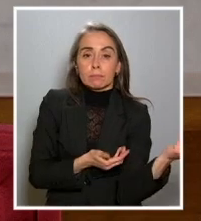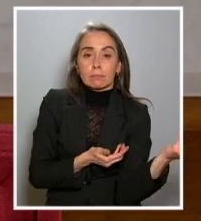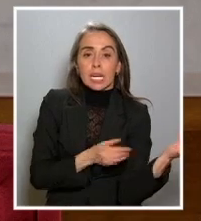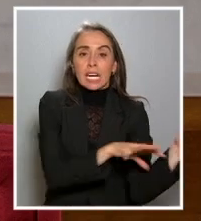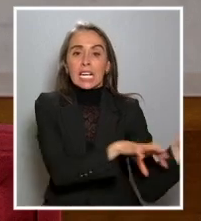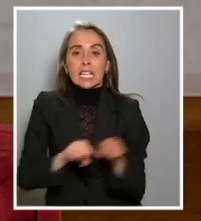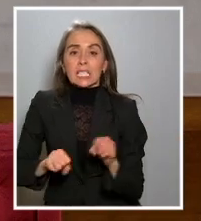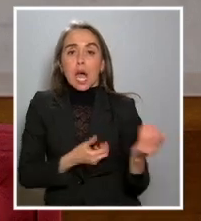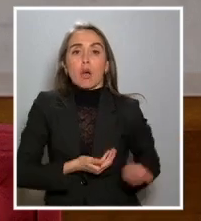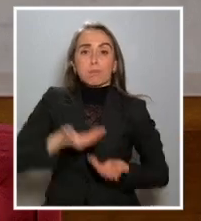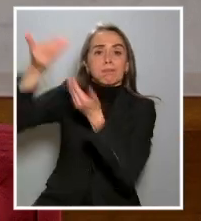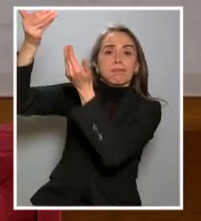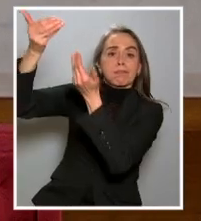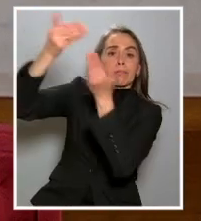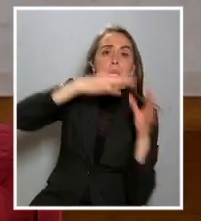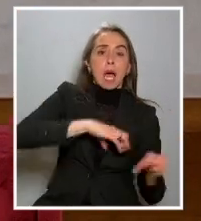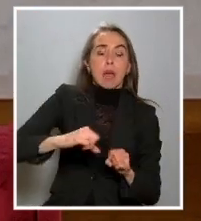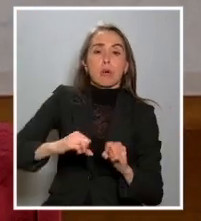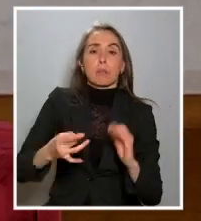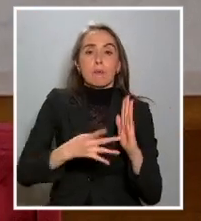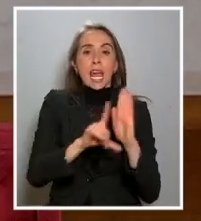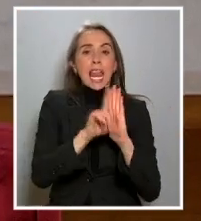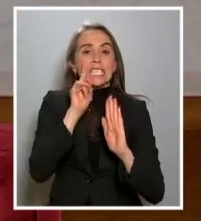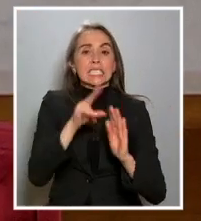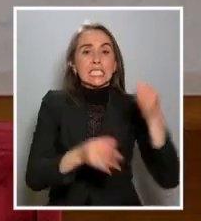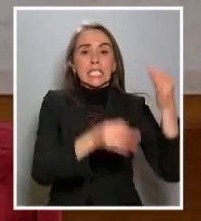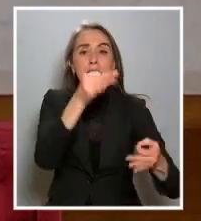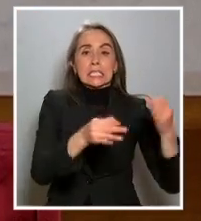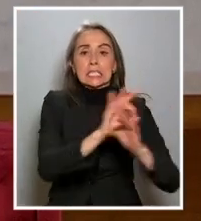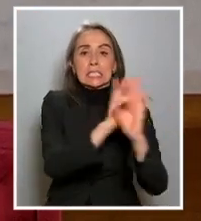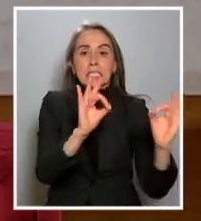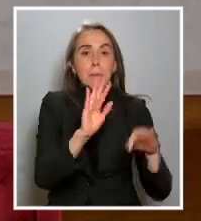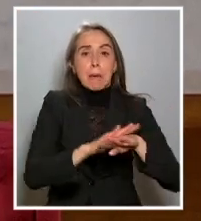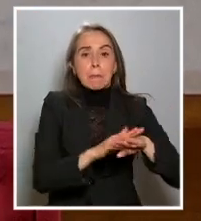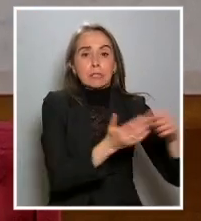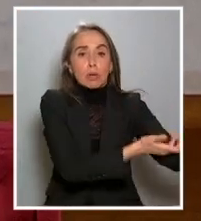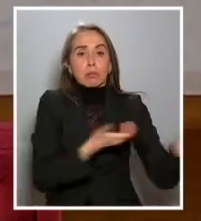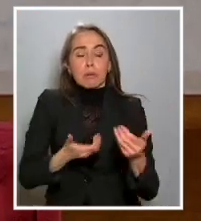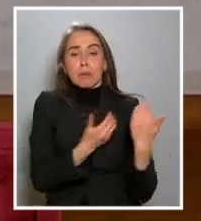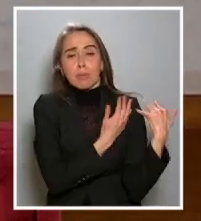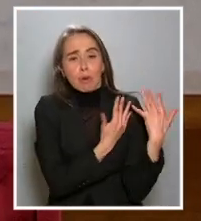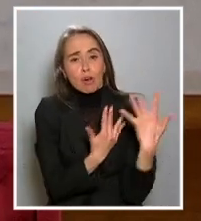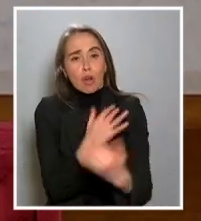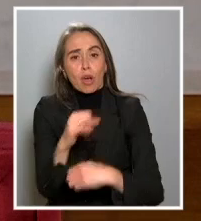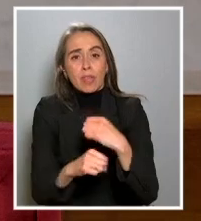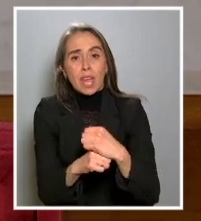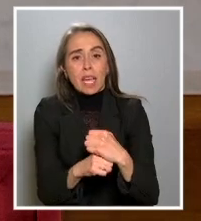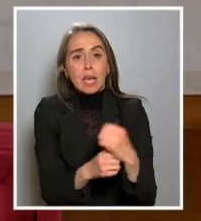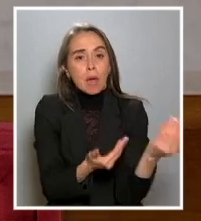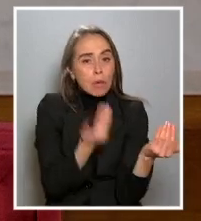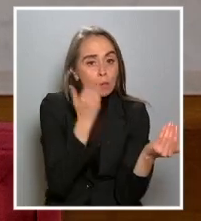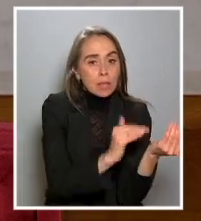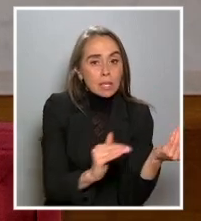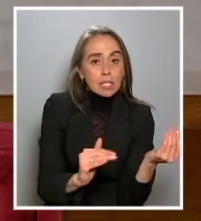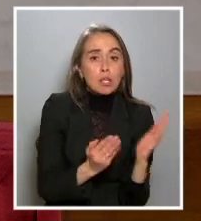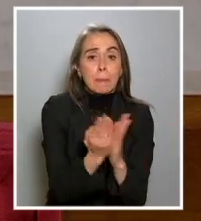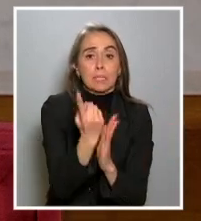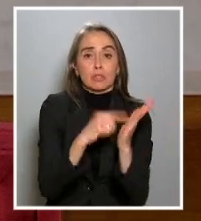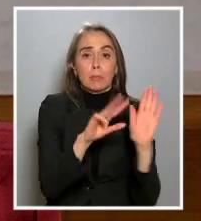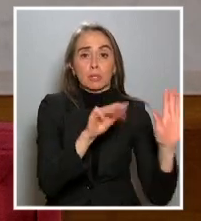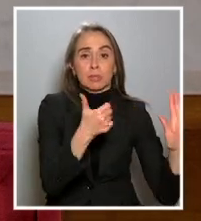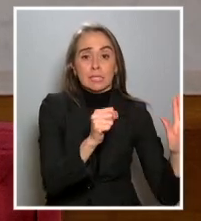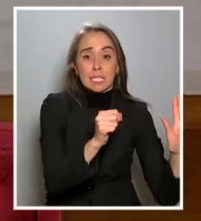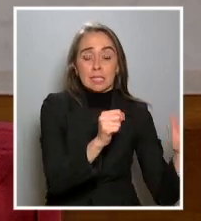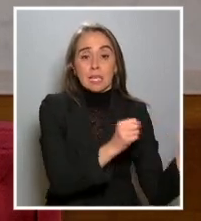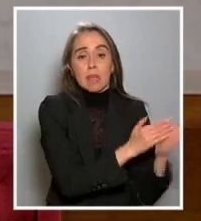forzadas o irregulares ocurridas durante décadas en Chile, desde los años